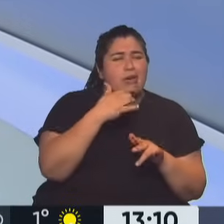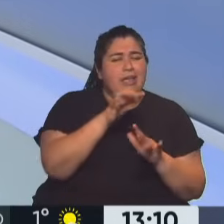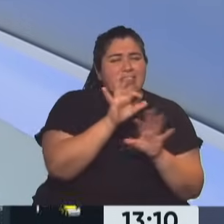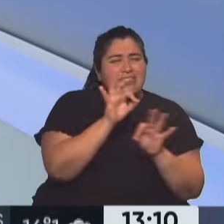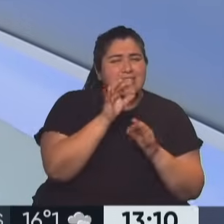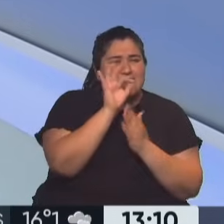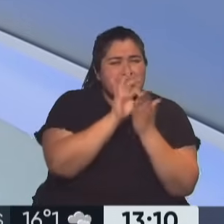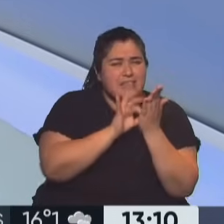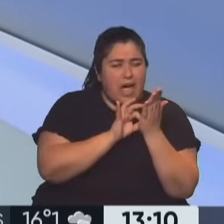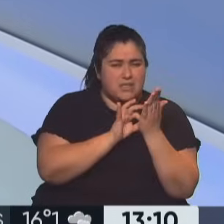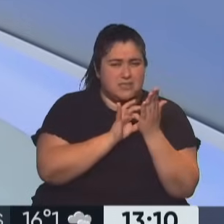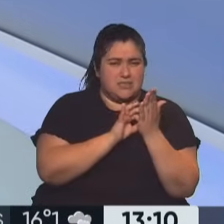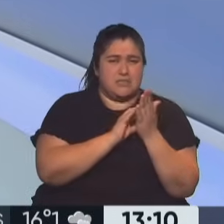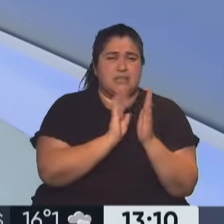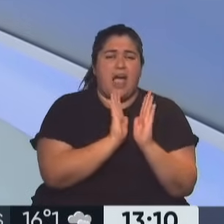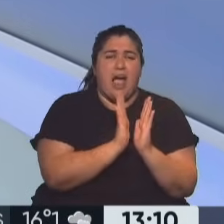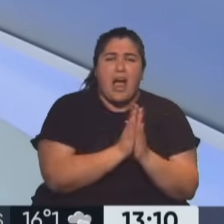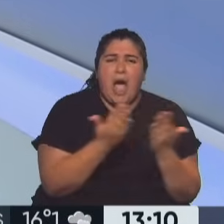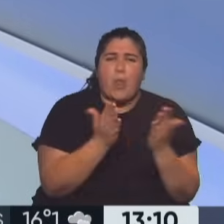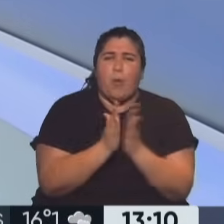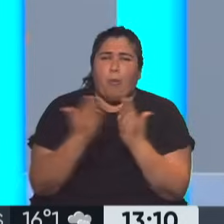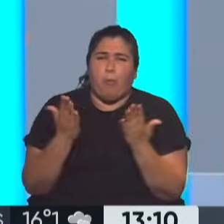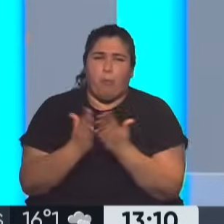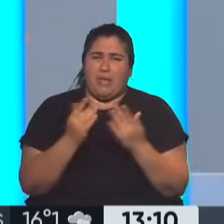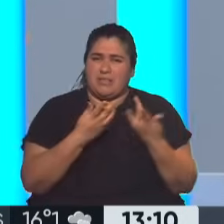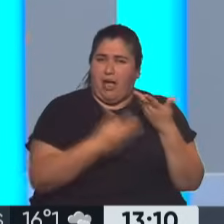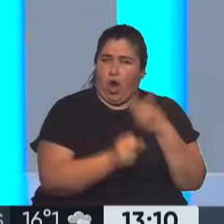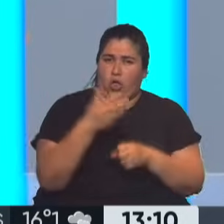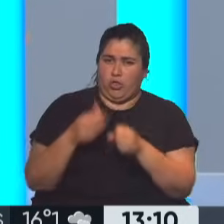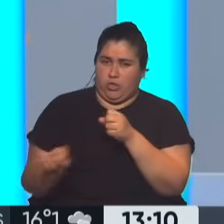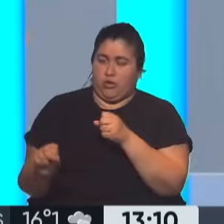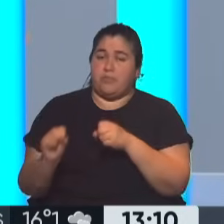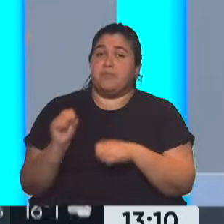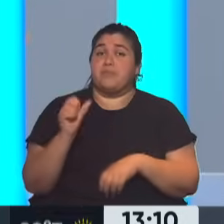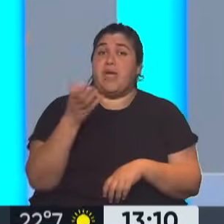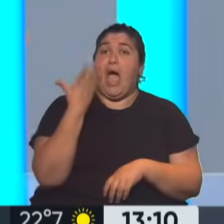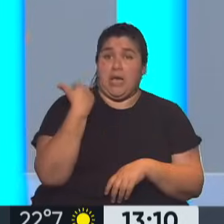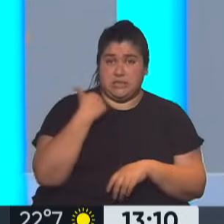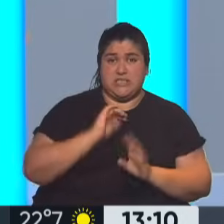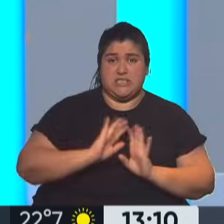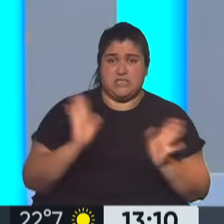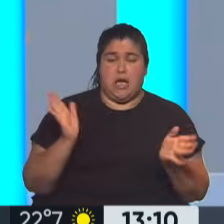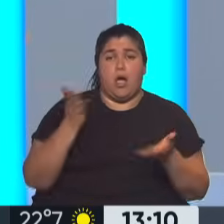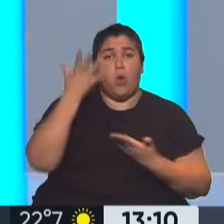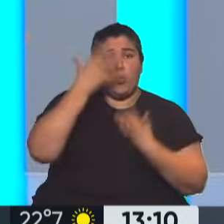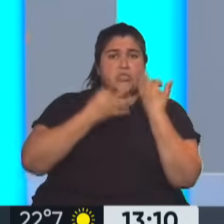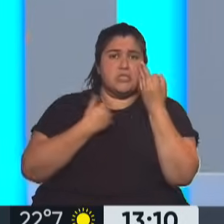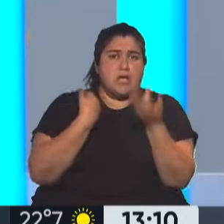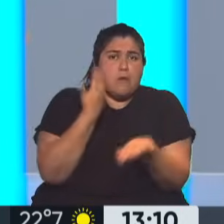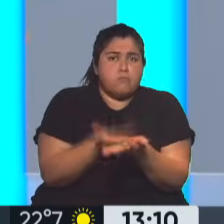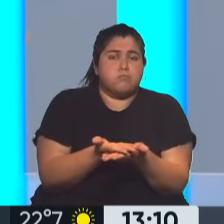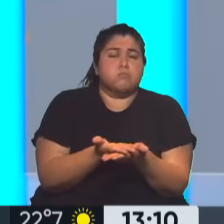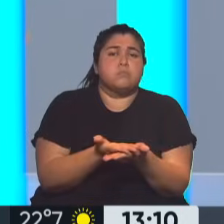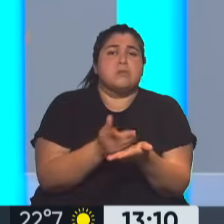se encontró en esos allanamiento sí las carpetas ayer se se hizo una presentación a la justicia de